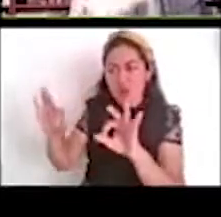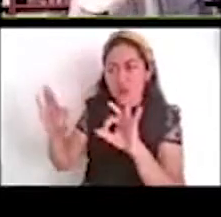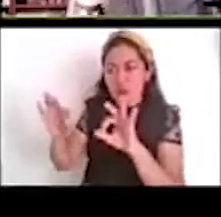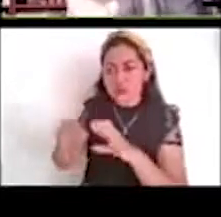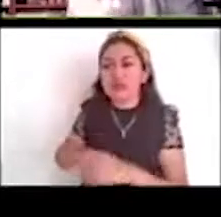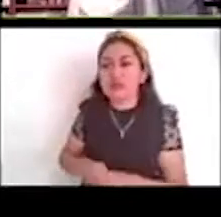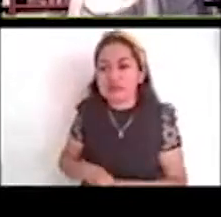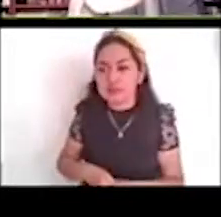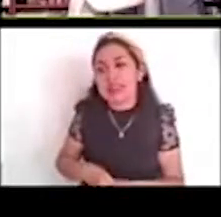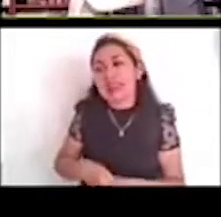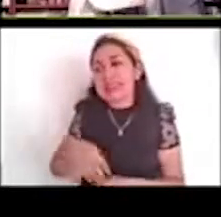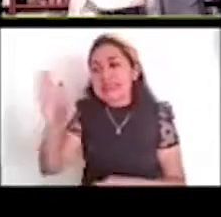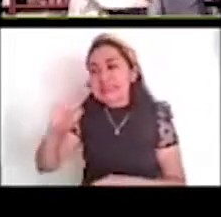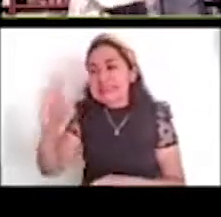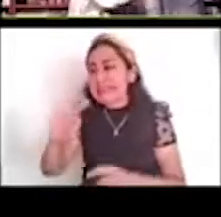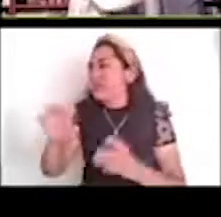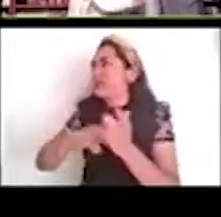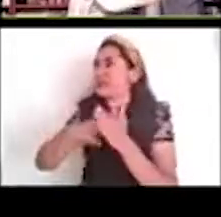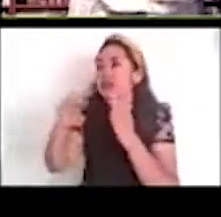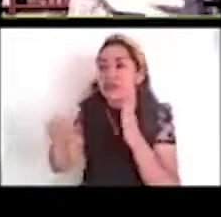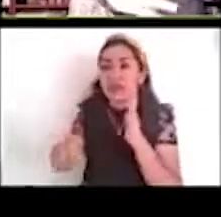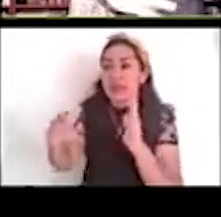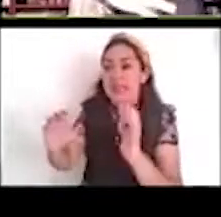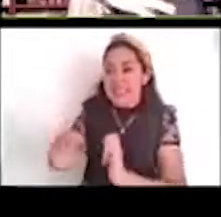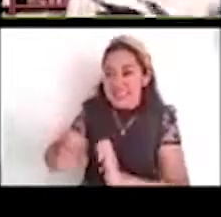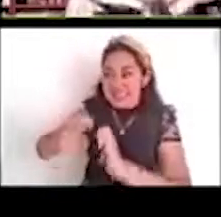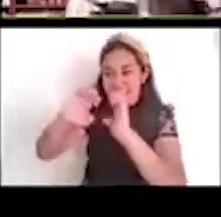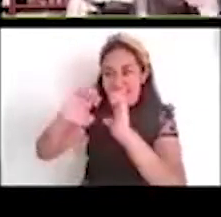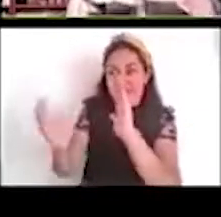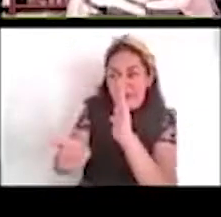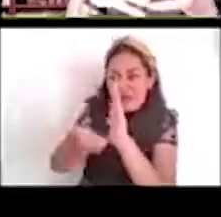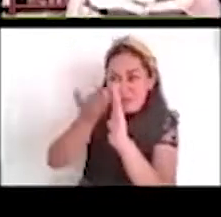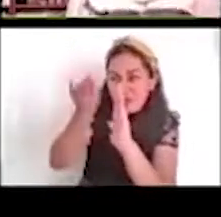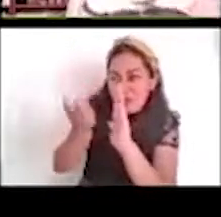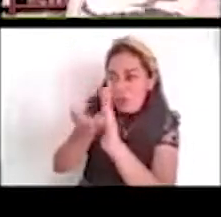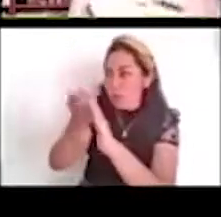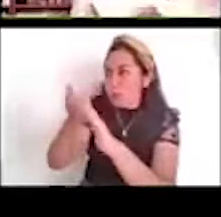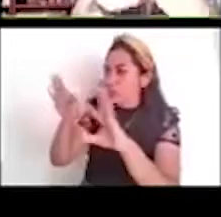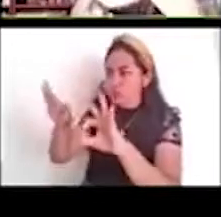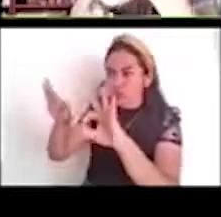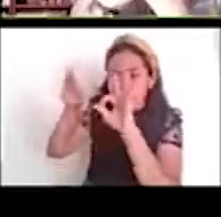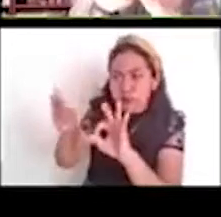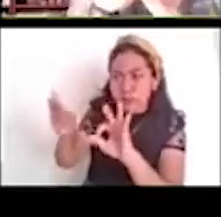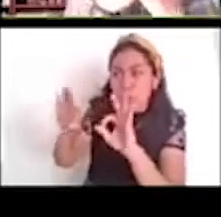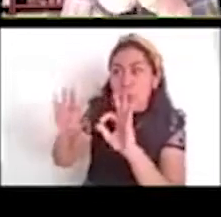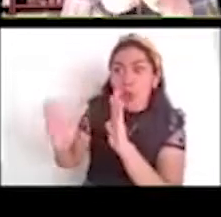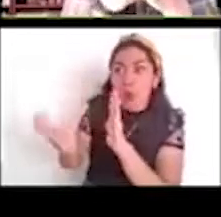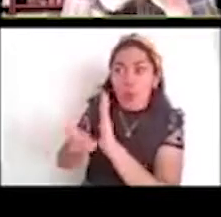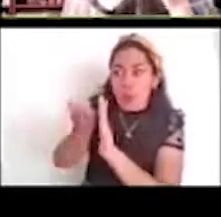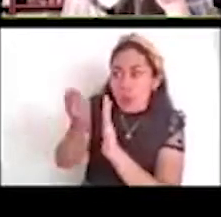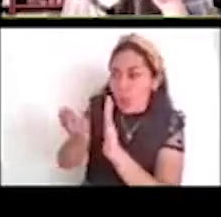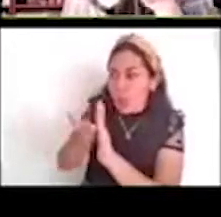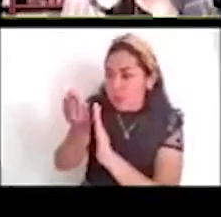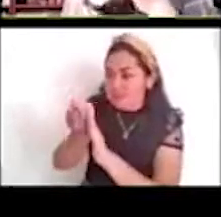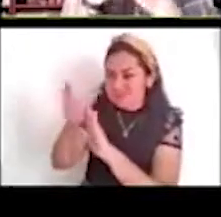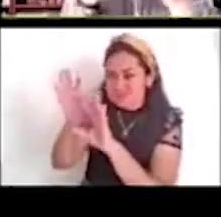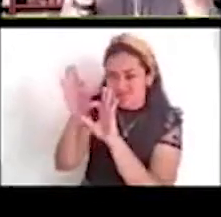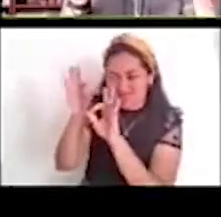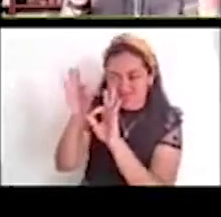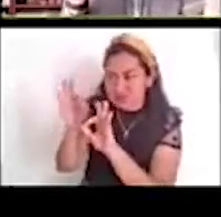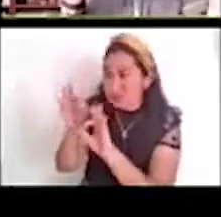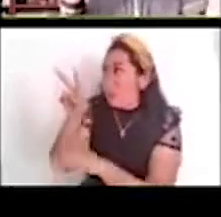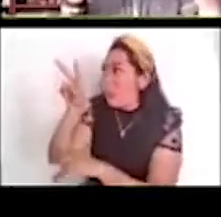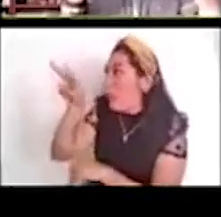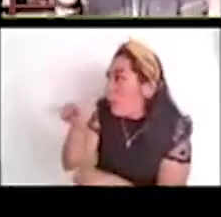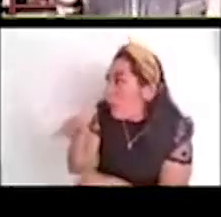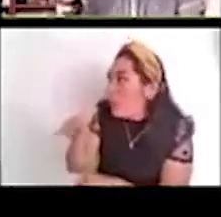un edificio o marca la ética de la construcción en muchos aspectos. Es,